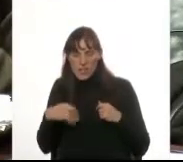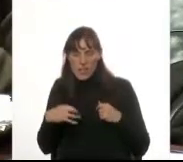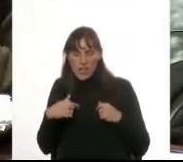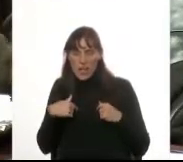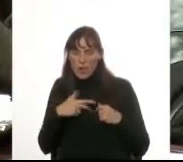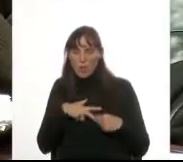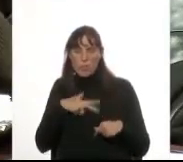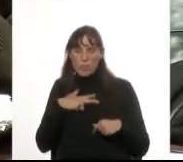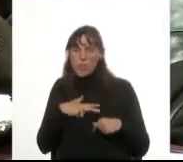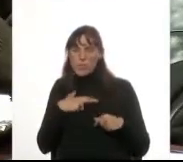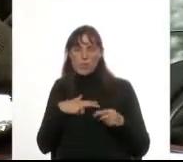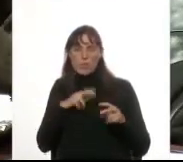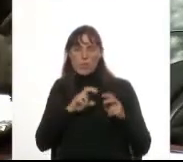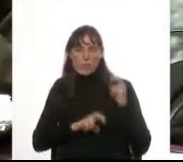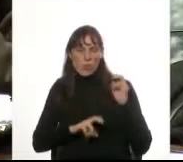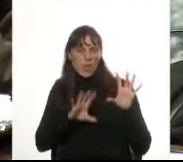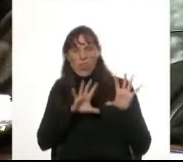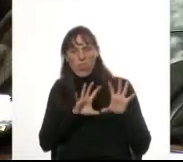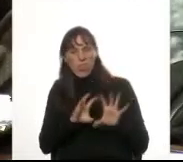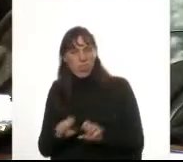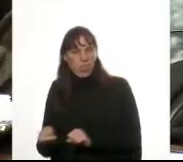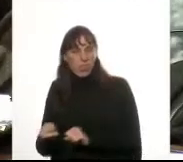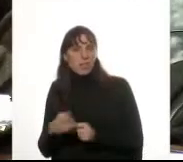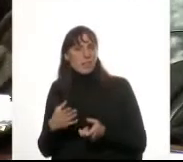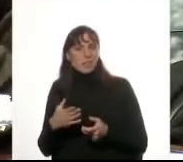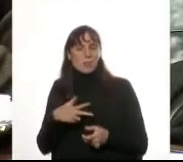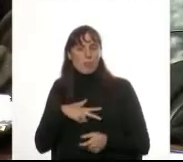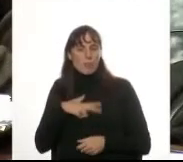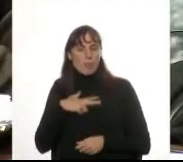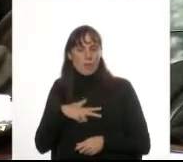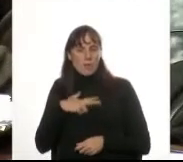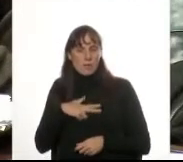de la tierra como especie.